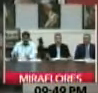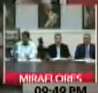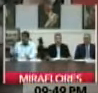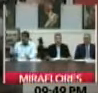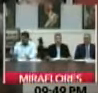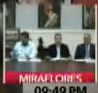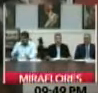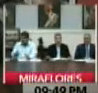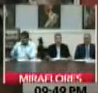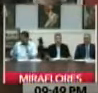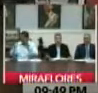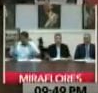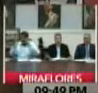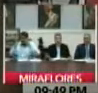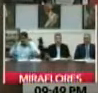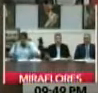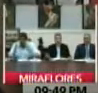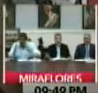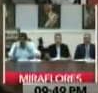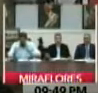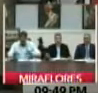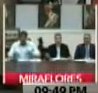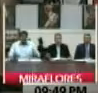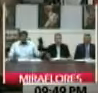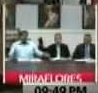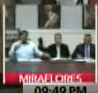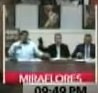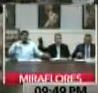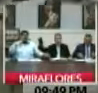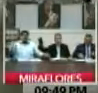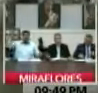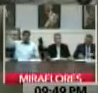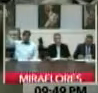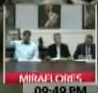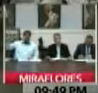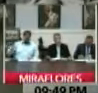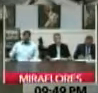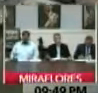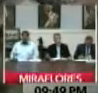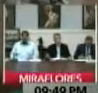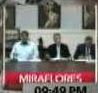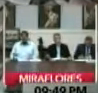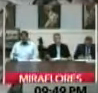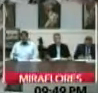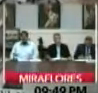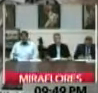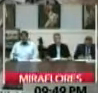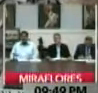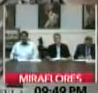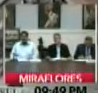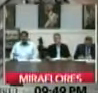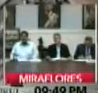duda, que es un acto de terrorismo y condenamos el terrorismo. ¿Y este por qué no lo condenamos igual? Pues?